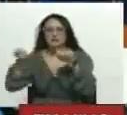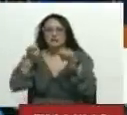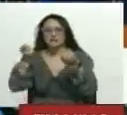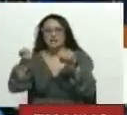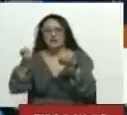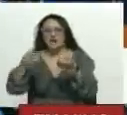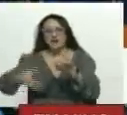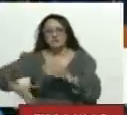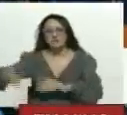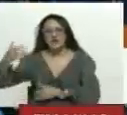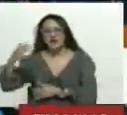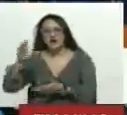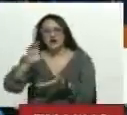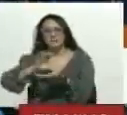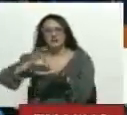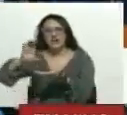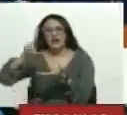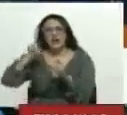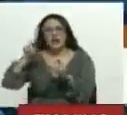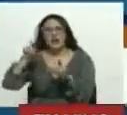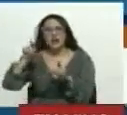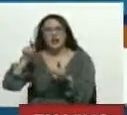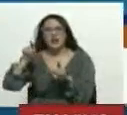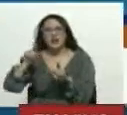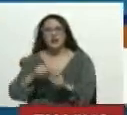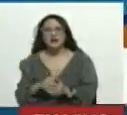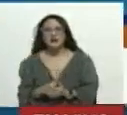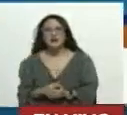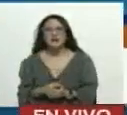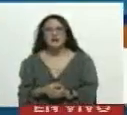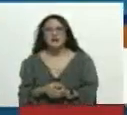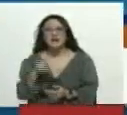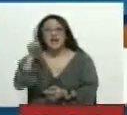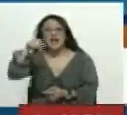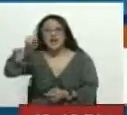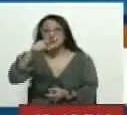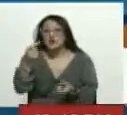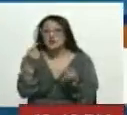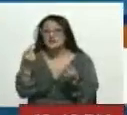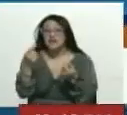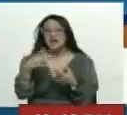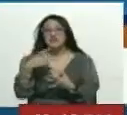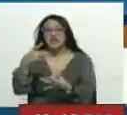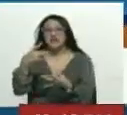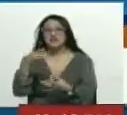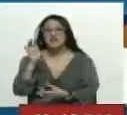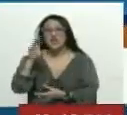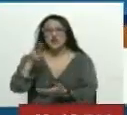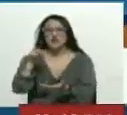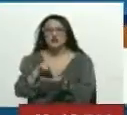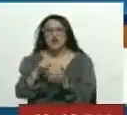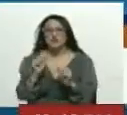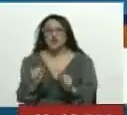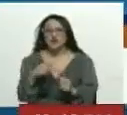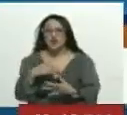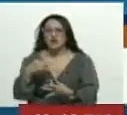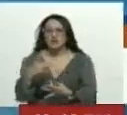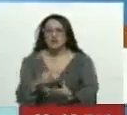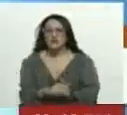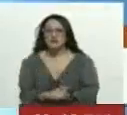burguesía del capital financiero y transnacional y a ellos ni siquiera interesa un estado nacional fuerte